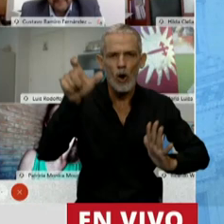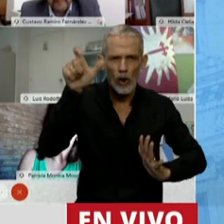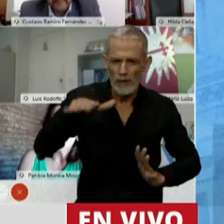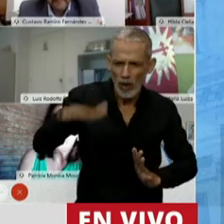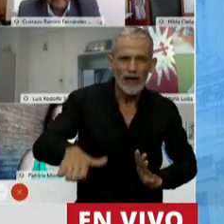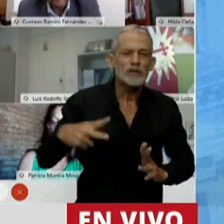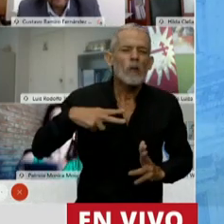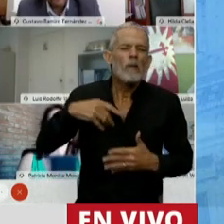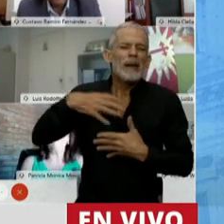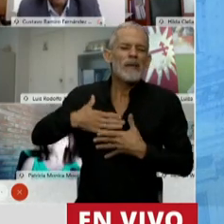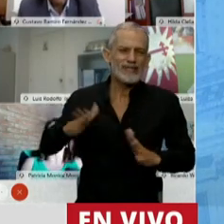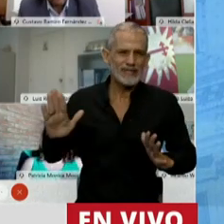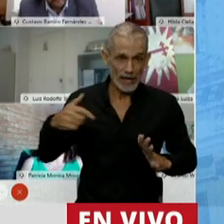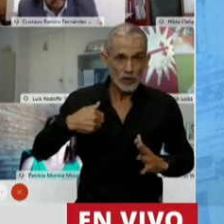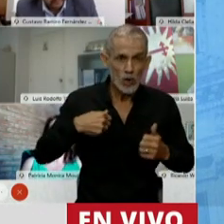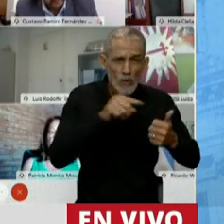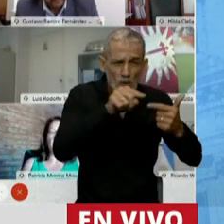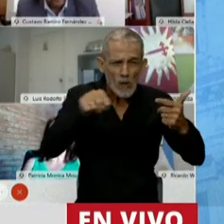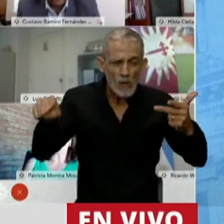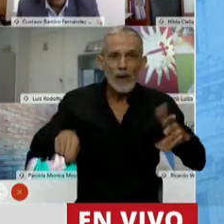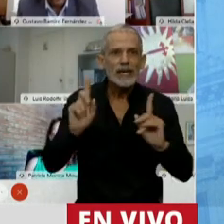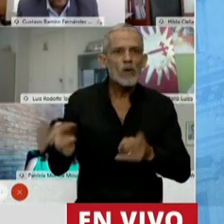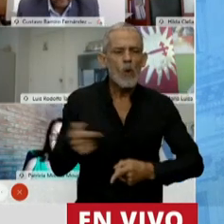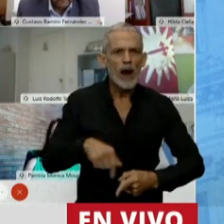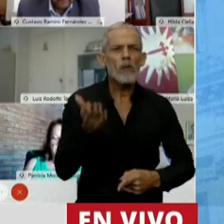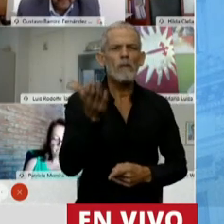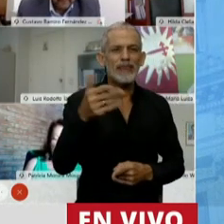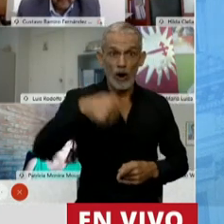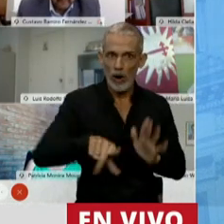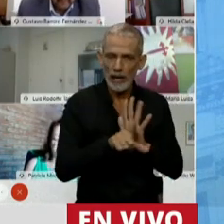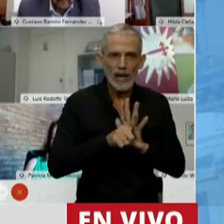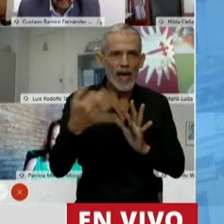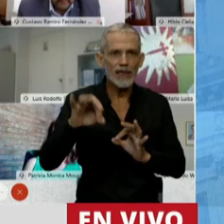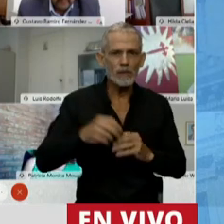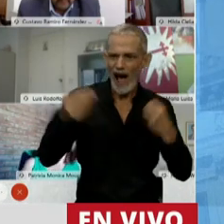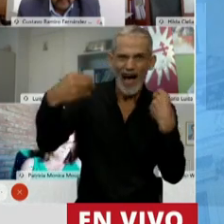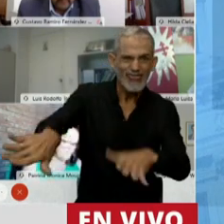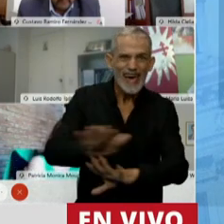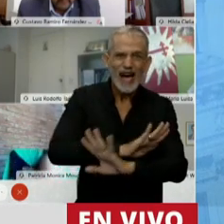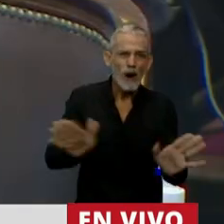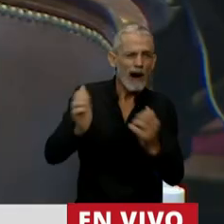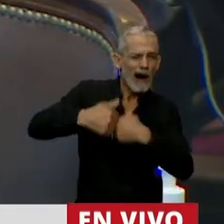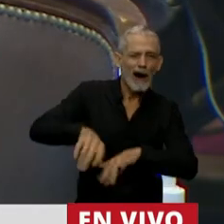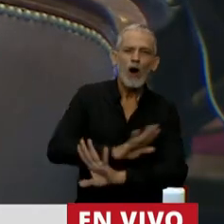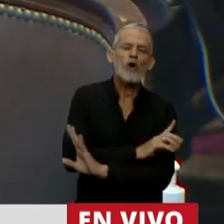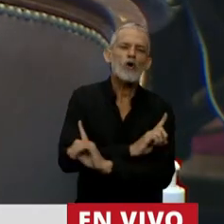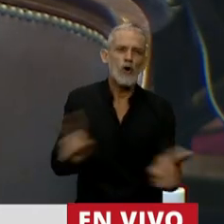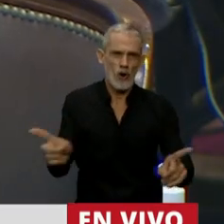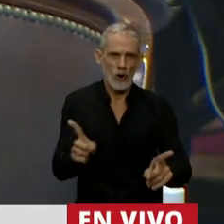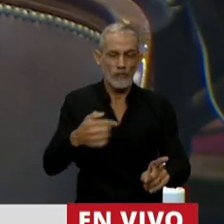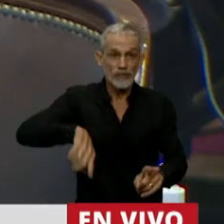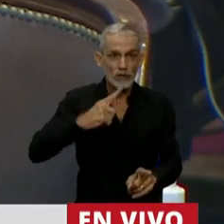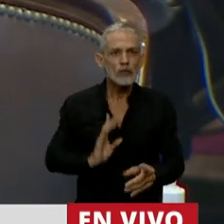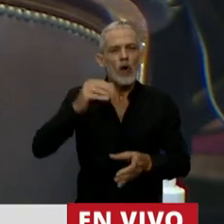mínimo derecho a la privacidad. Soy todas ellas que hoy piden que sea ley, que hoy piden que no las dejen dejemos en el ocultamiento y en la clandestinidad, que